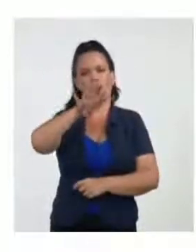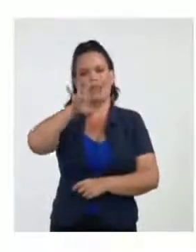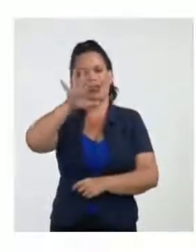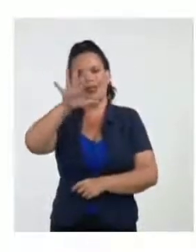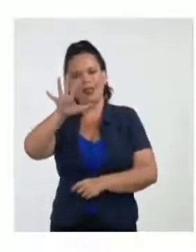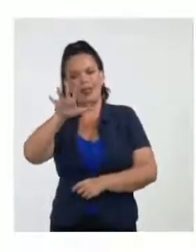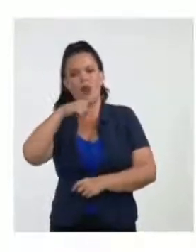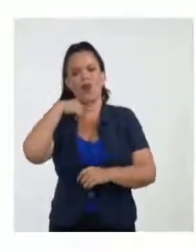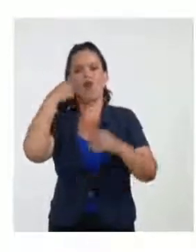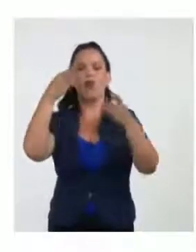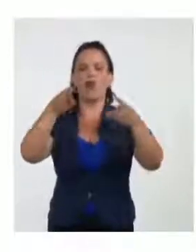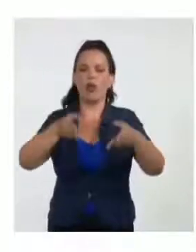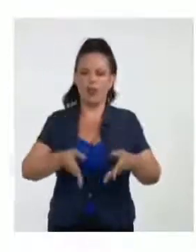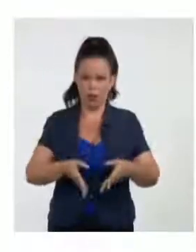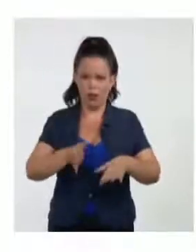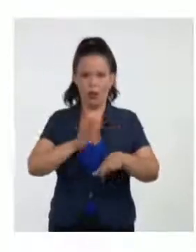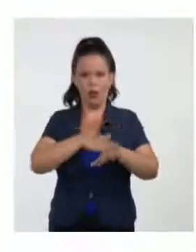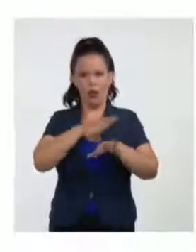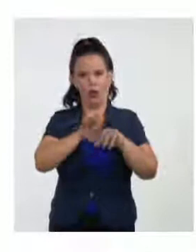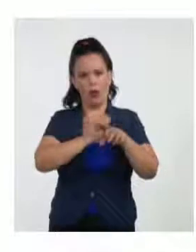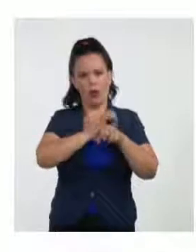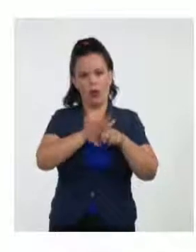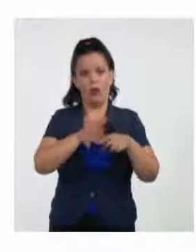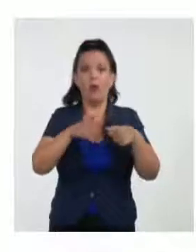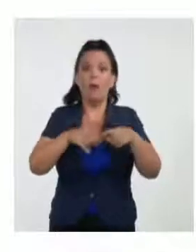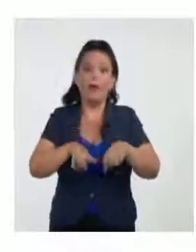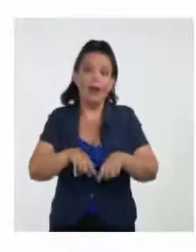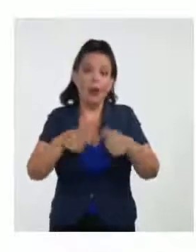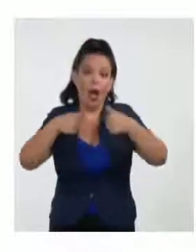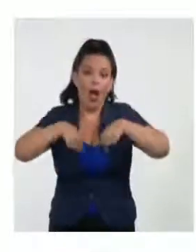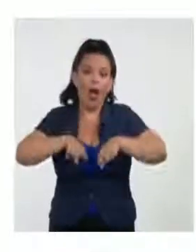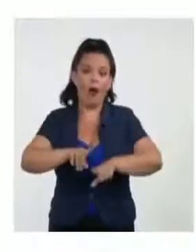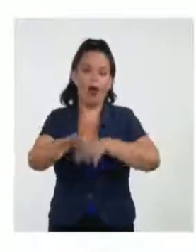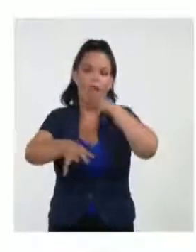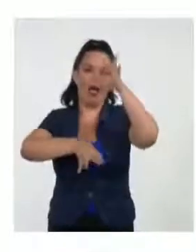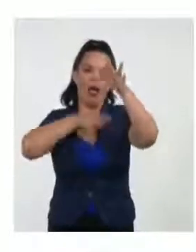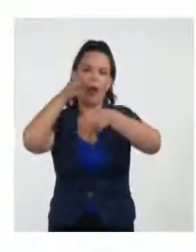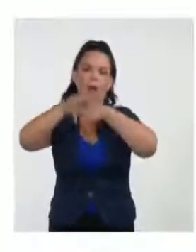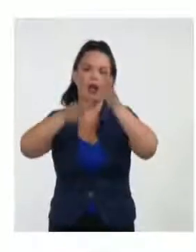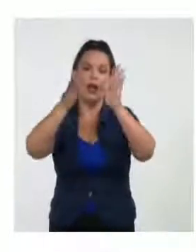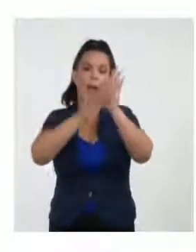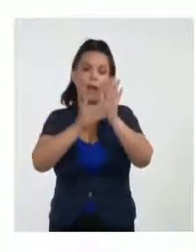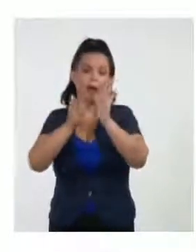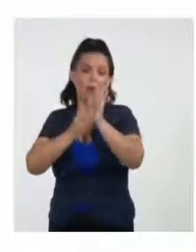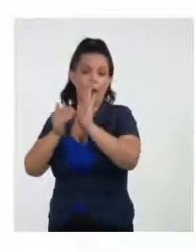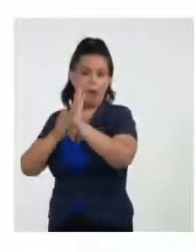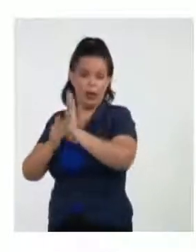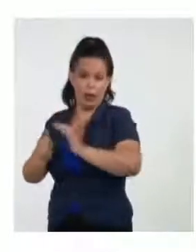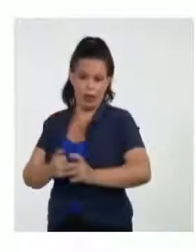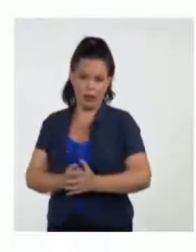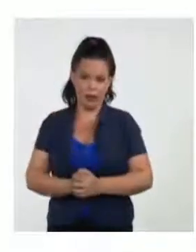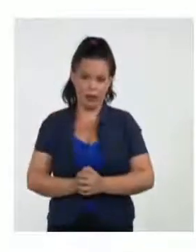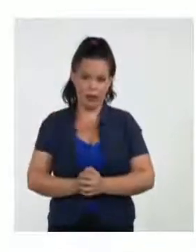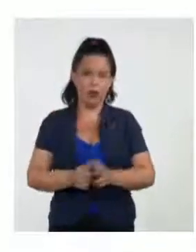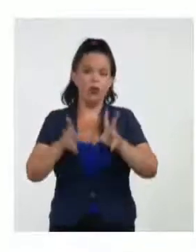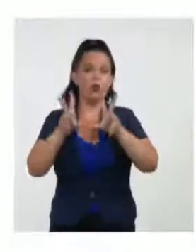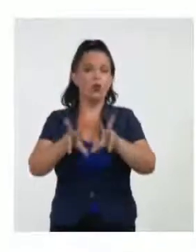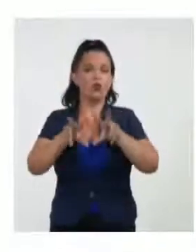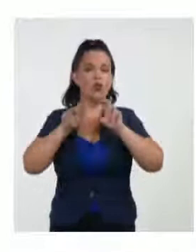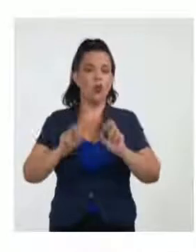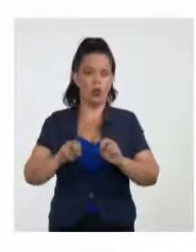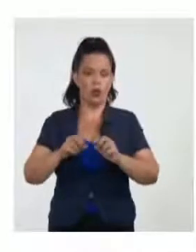fallecidos en ese momento. Sin embargo, miren cómo por meses, con la introducción y el incremento de la